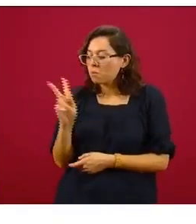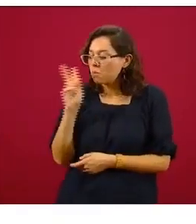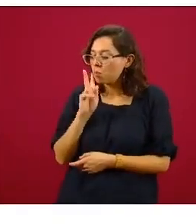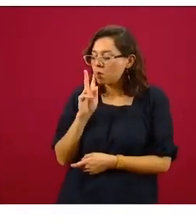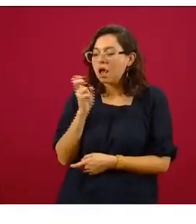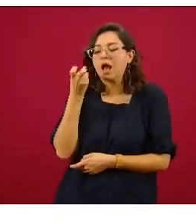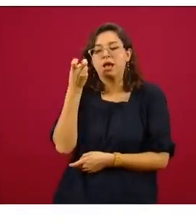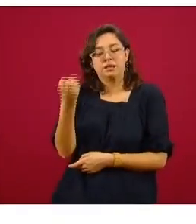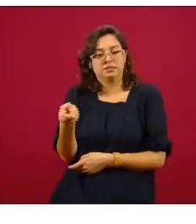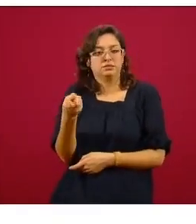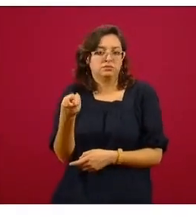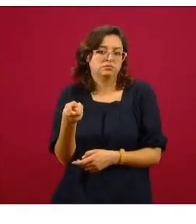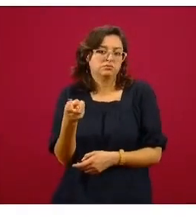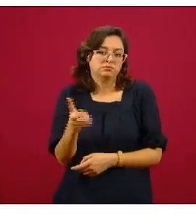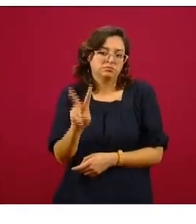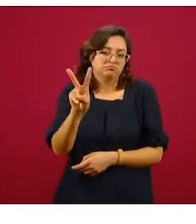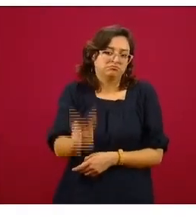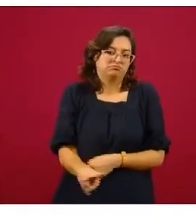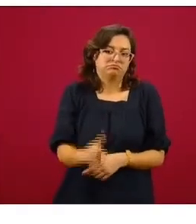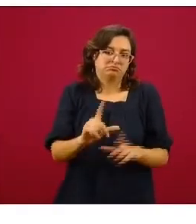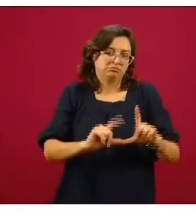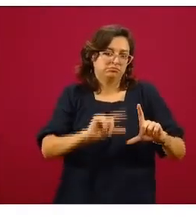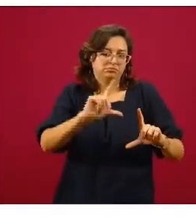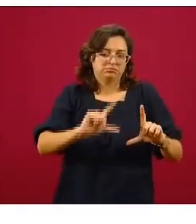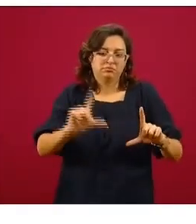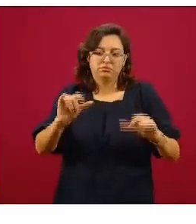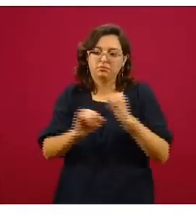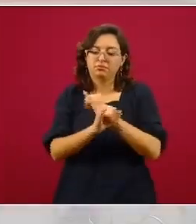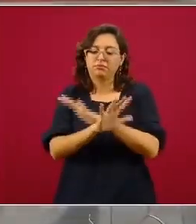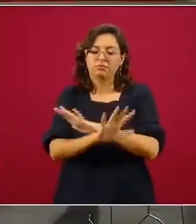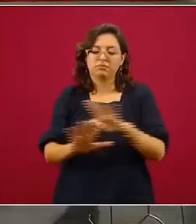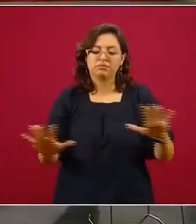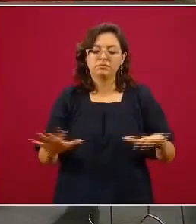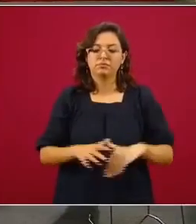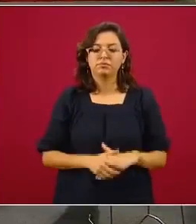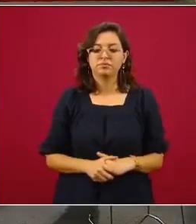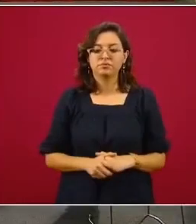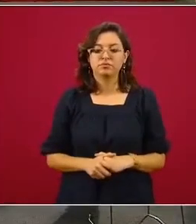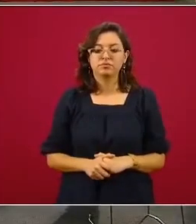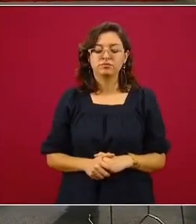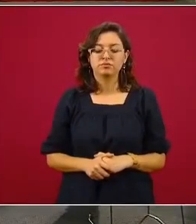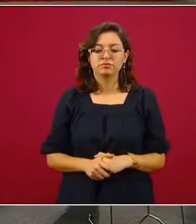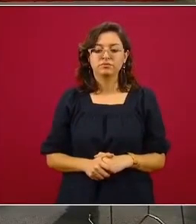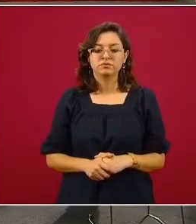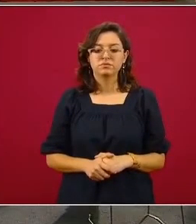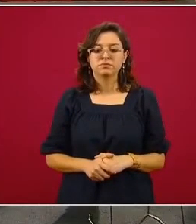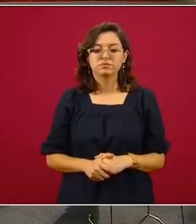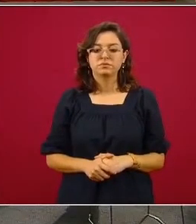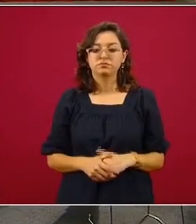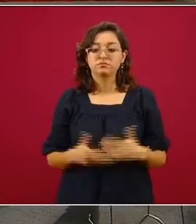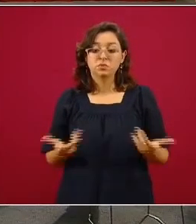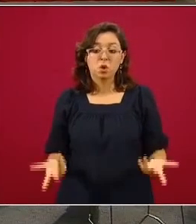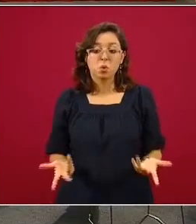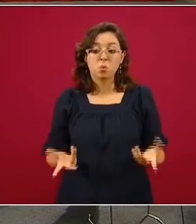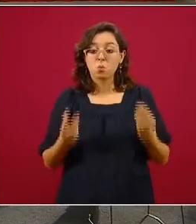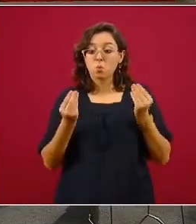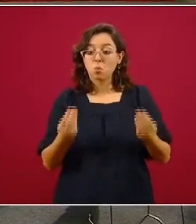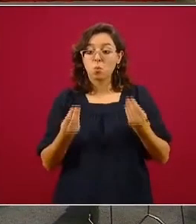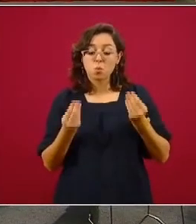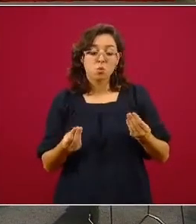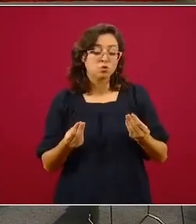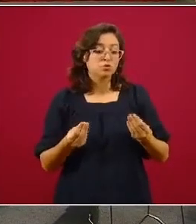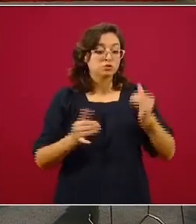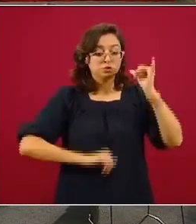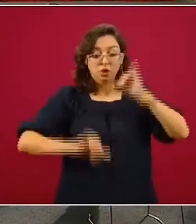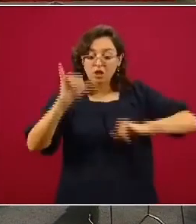de donde obtenemos estos gráficos y esta información. No hay una relación directa entre si hago muchas pruebas o si hago